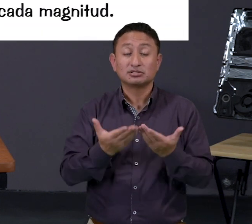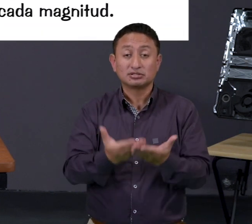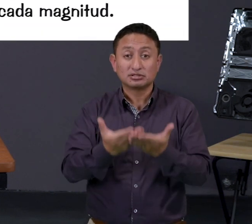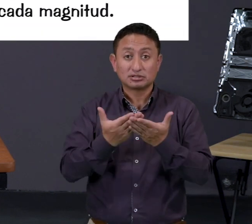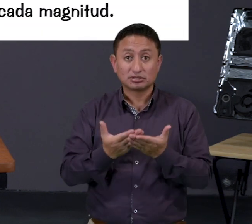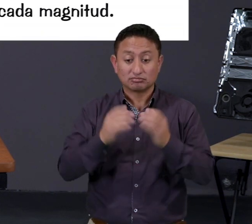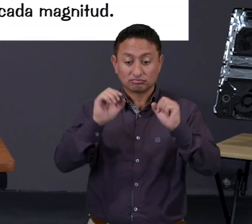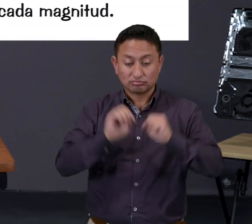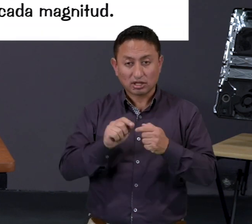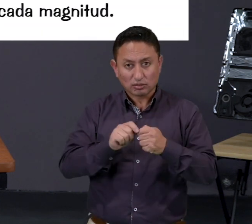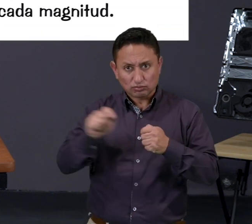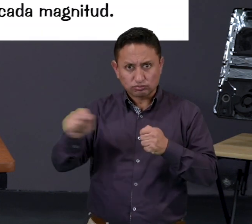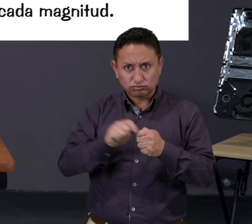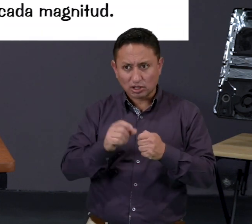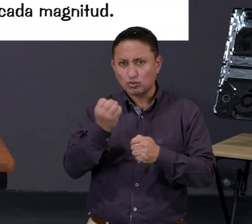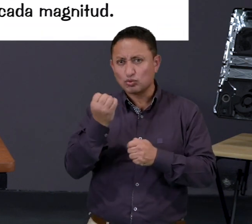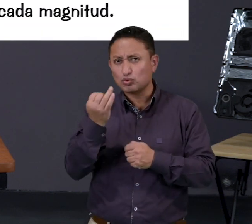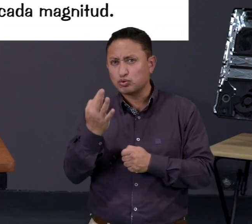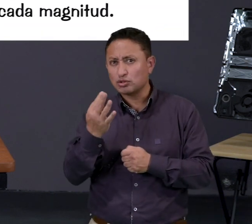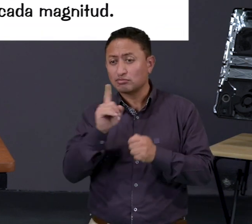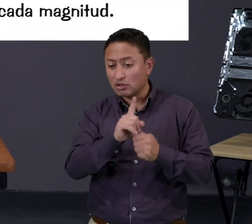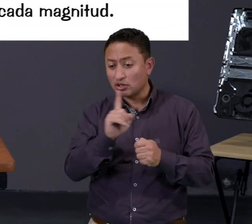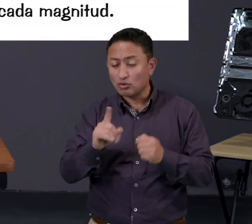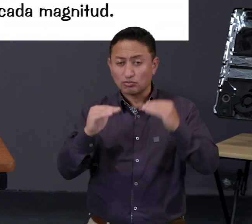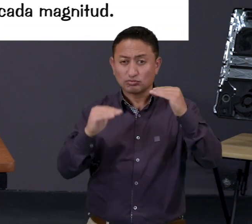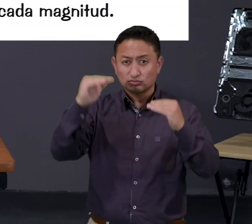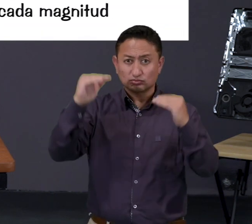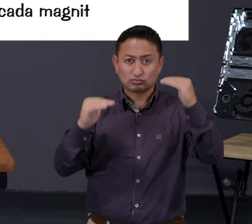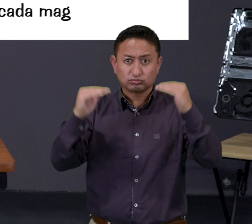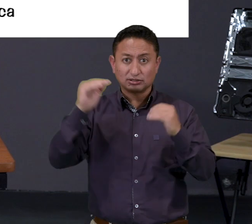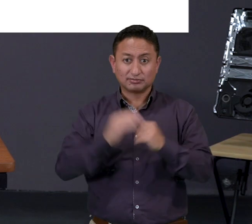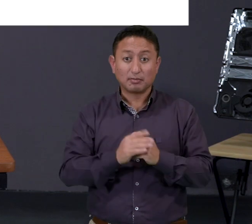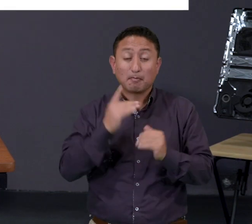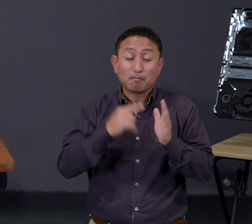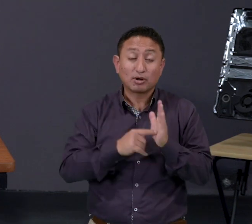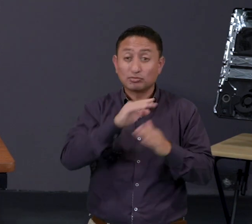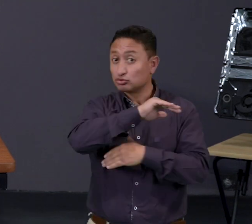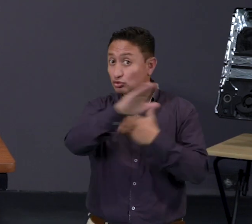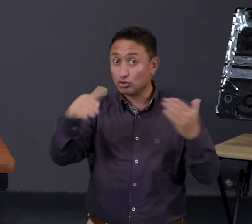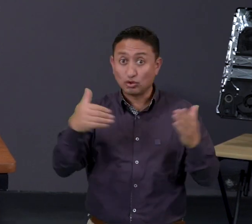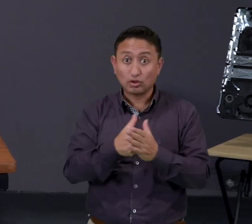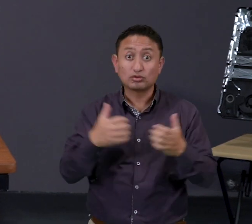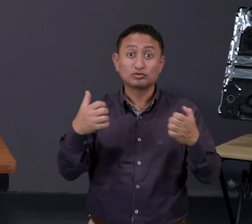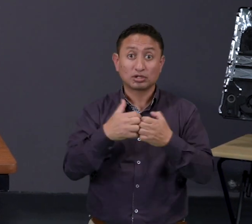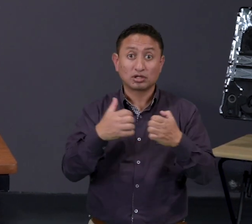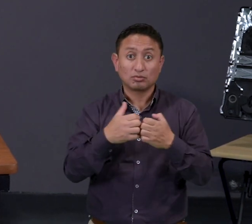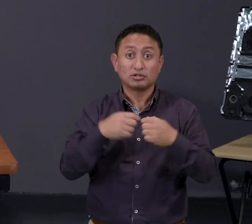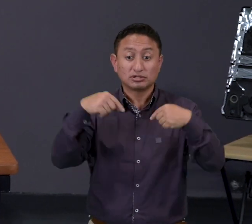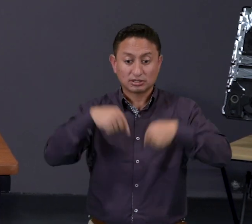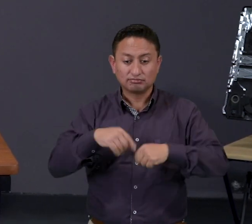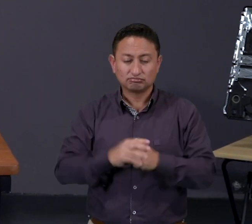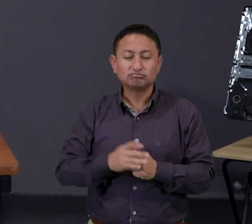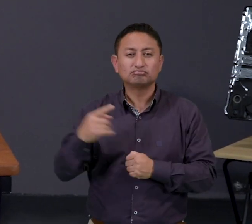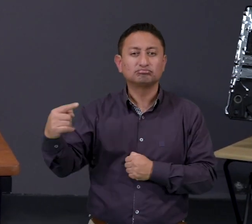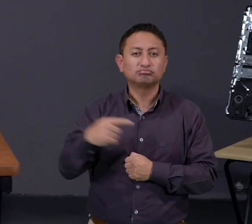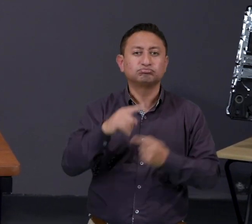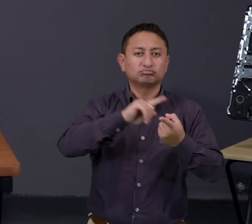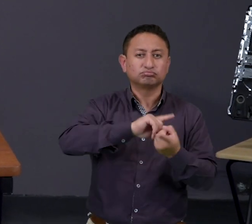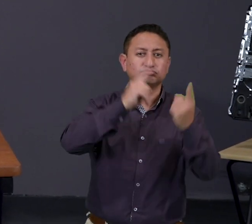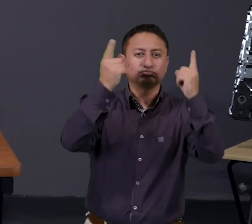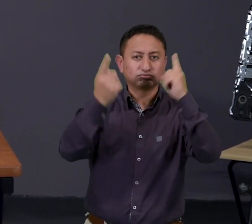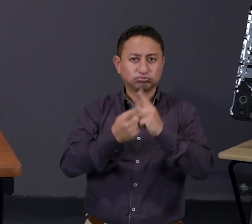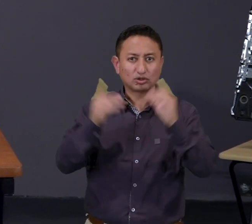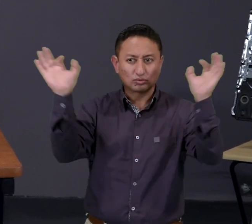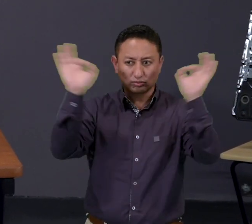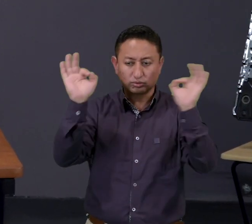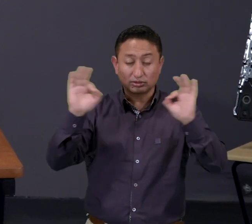que permite medir, cuantificar el valor de cada magnitud. En el caso de todos los aparatos eléctricos, la conversión de magnitud eléctrica